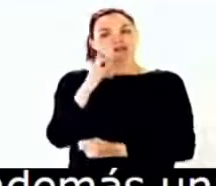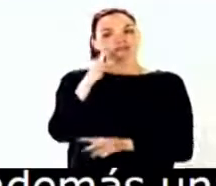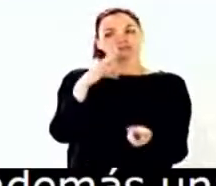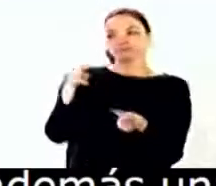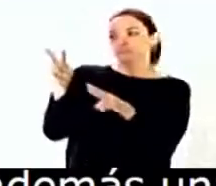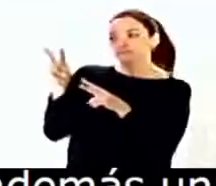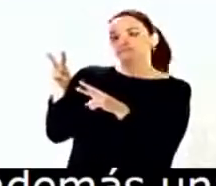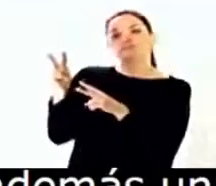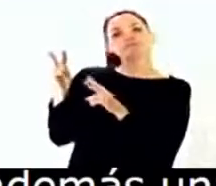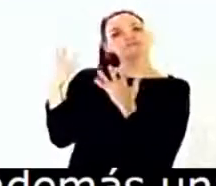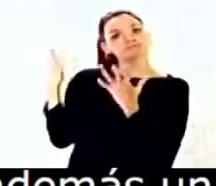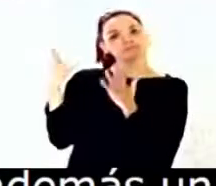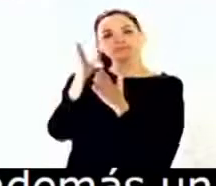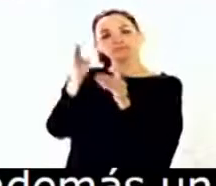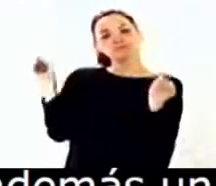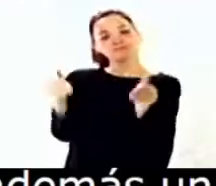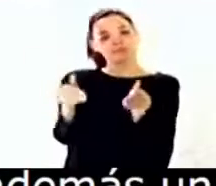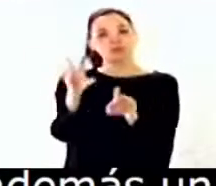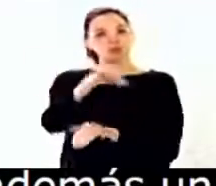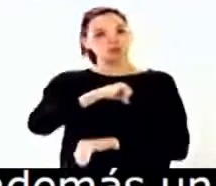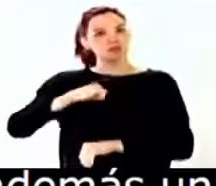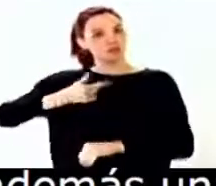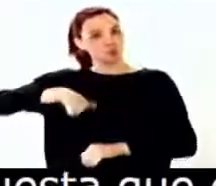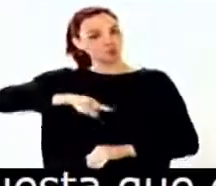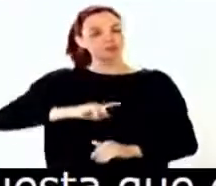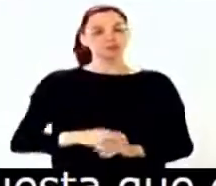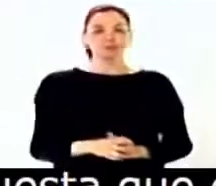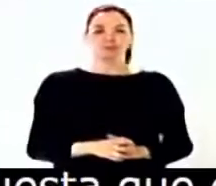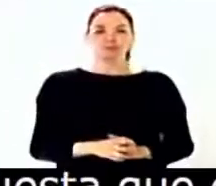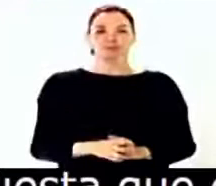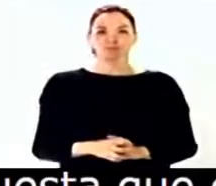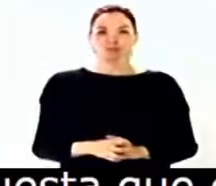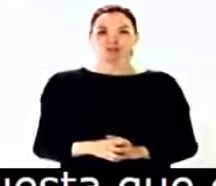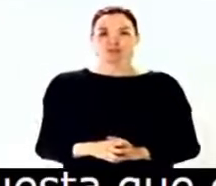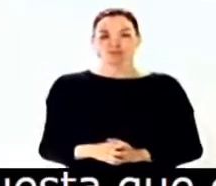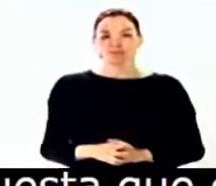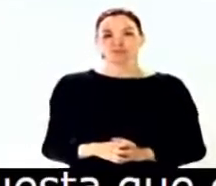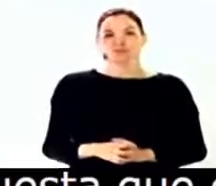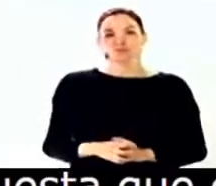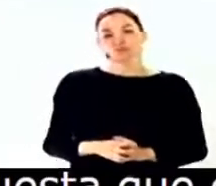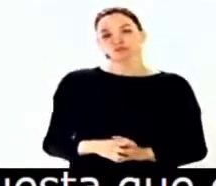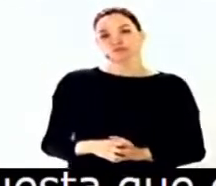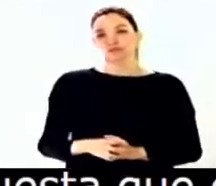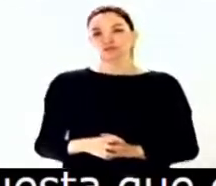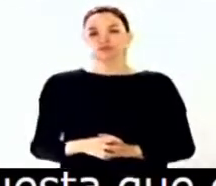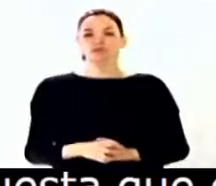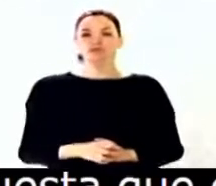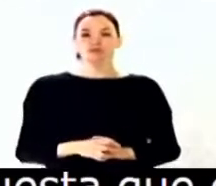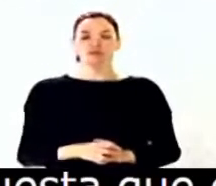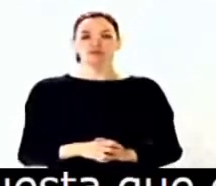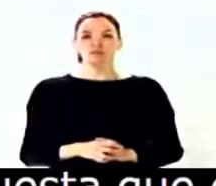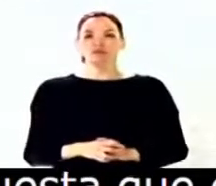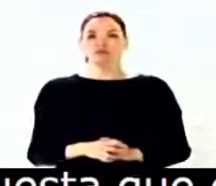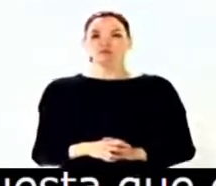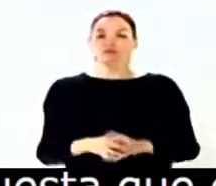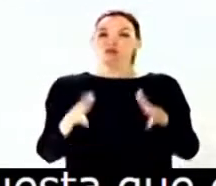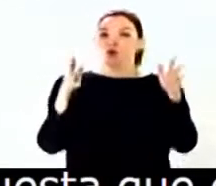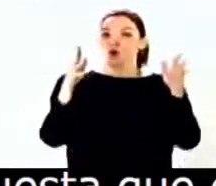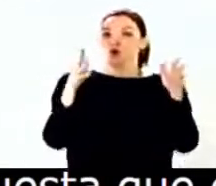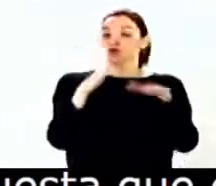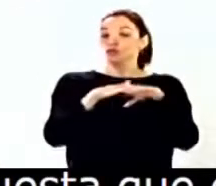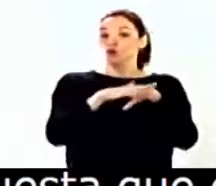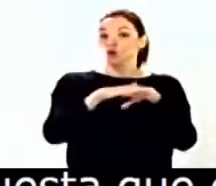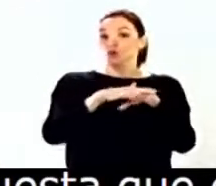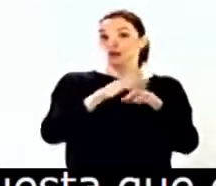por nuestra comunidad autónoma. Dentro de los asuntos aprobados en el Consejo de